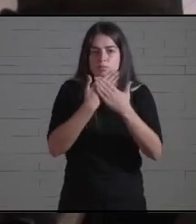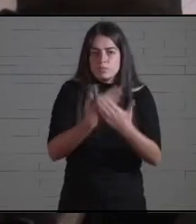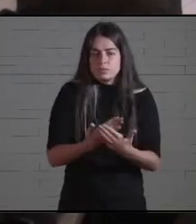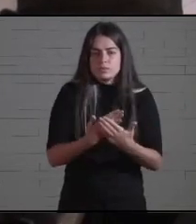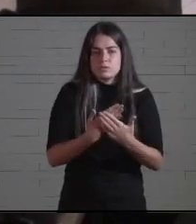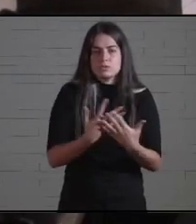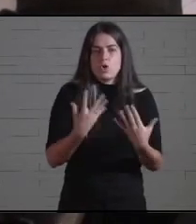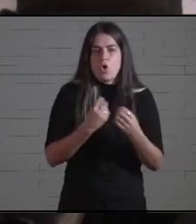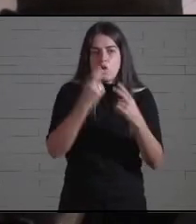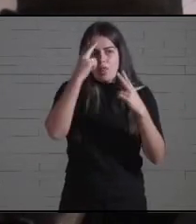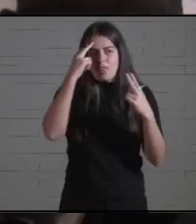con desconexión.